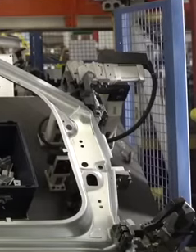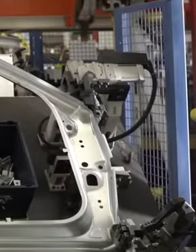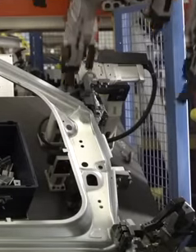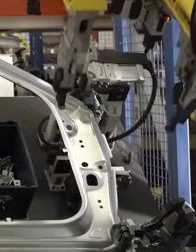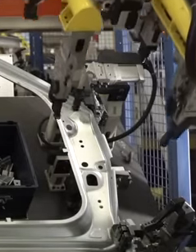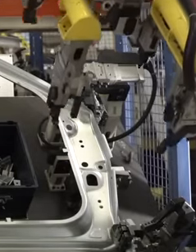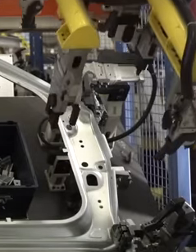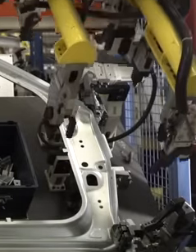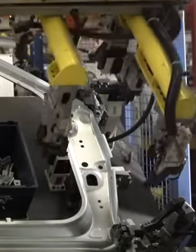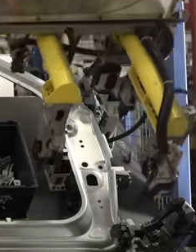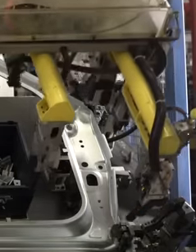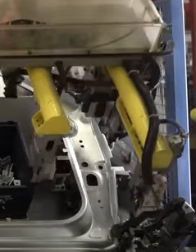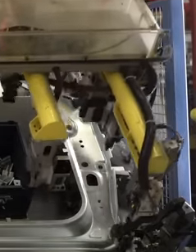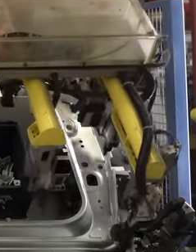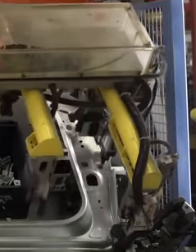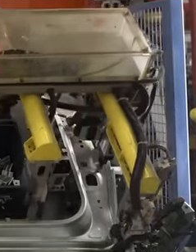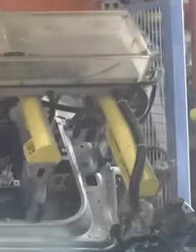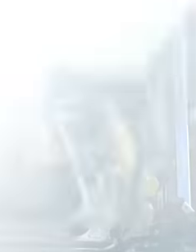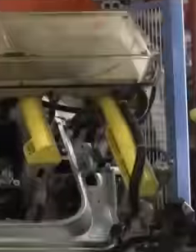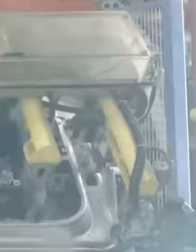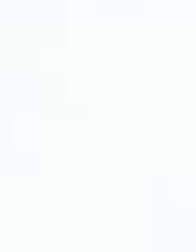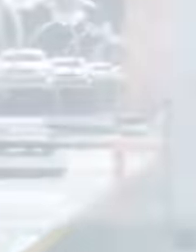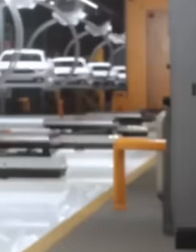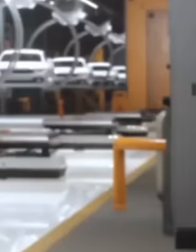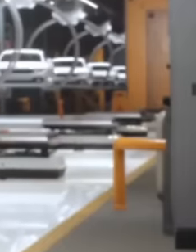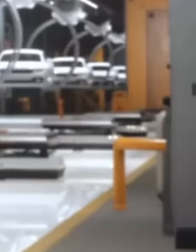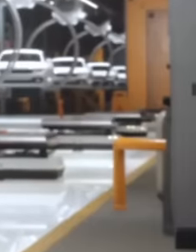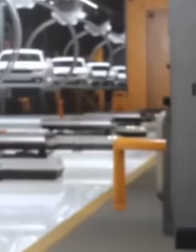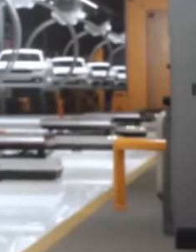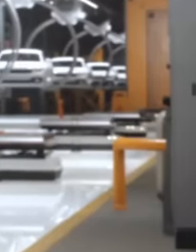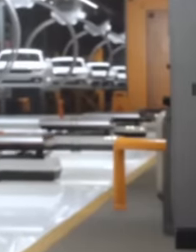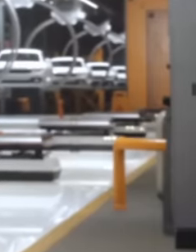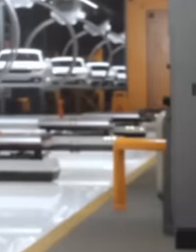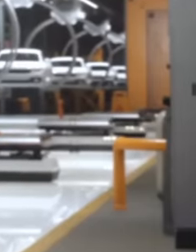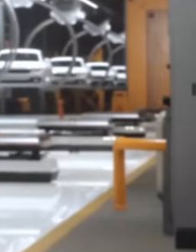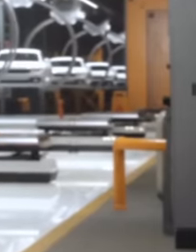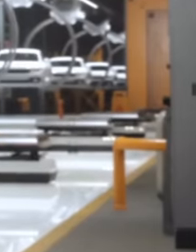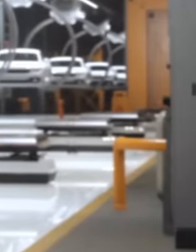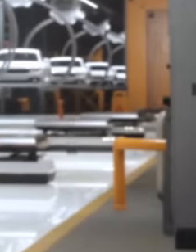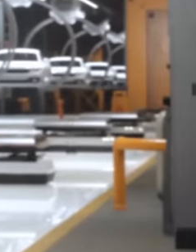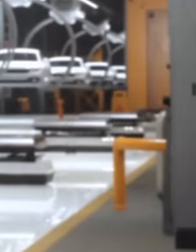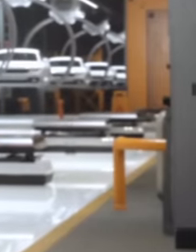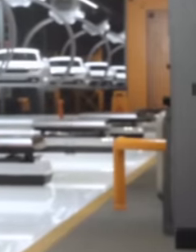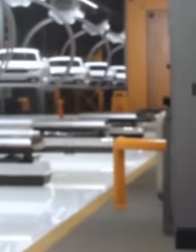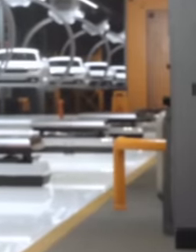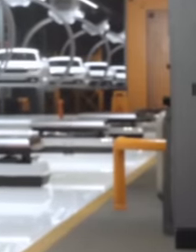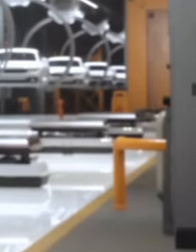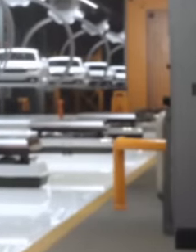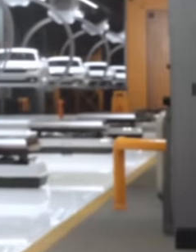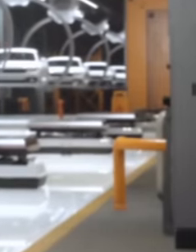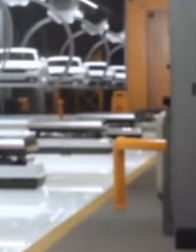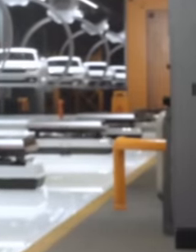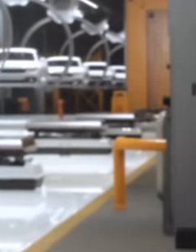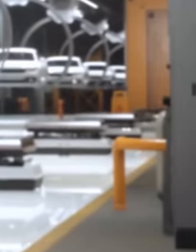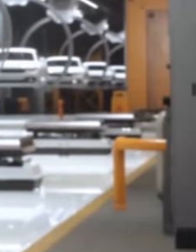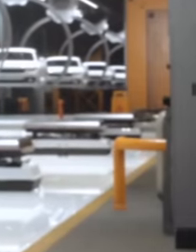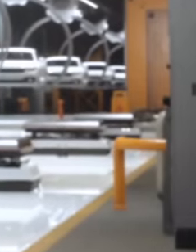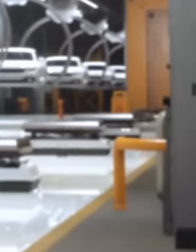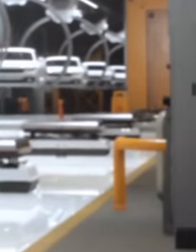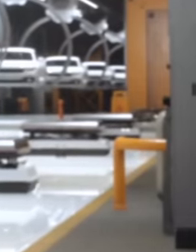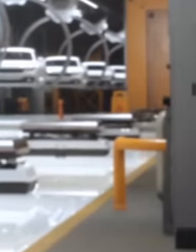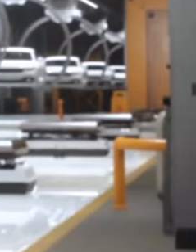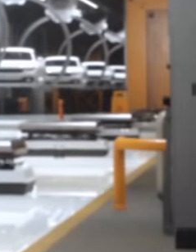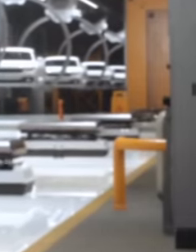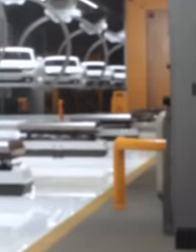los prototipos de estos nuevos modelos de autos eléctricos que serán fabricados exclusivamente en